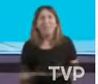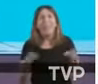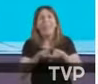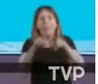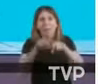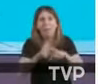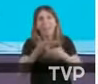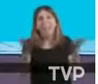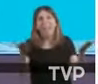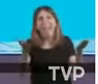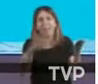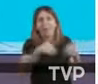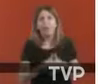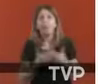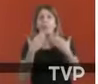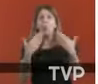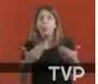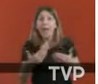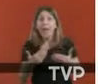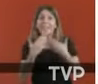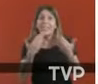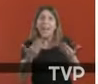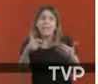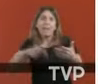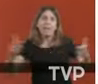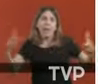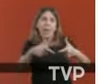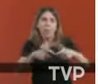Igualmente, a todos. Muchas gracias por esta reunión.